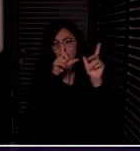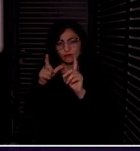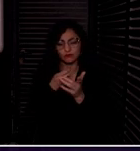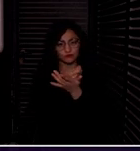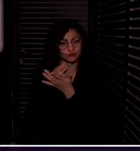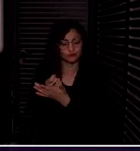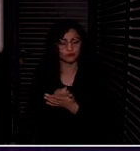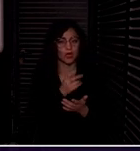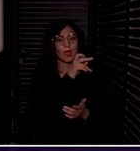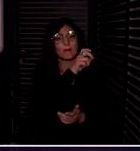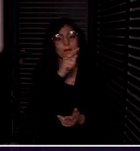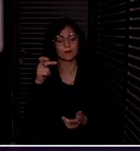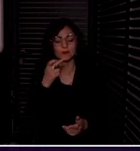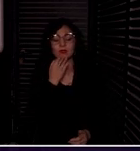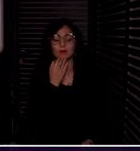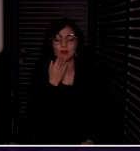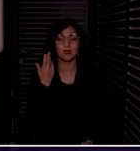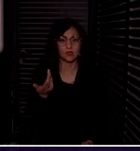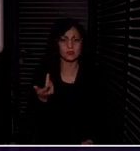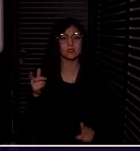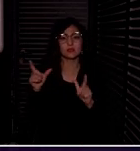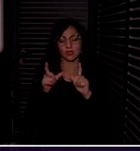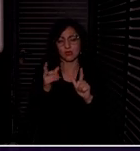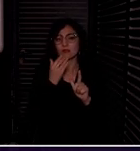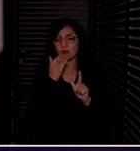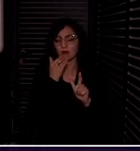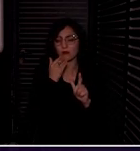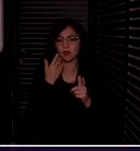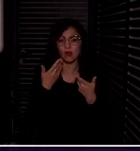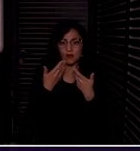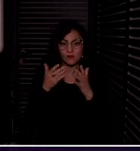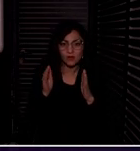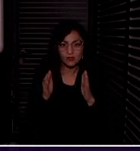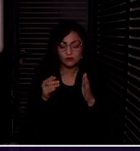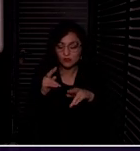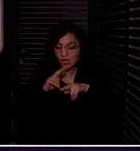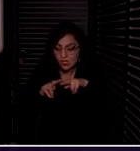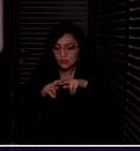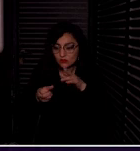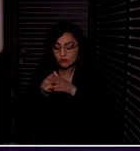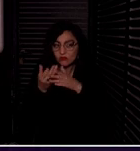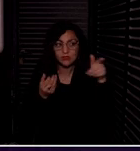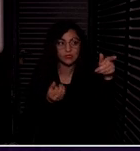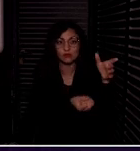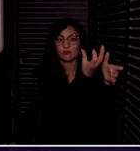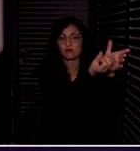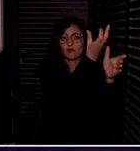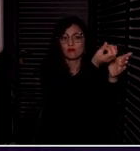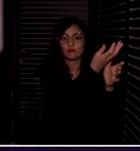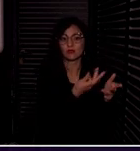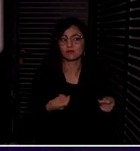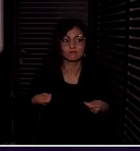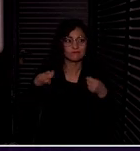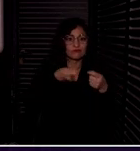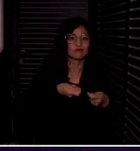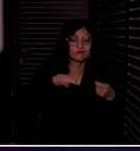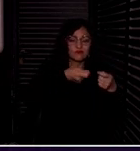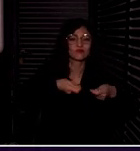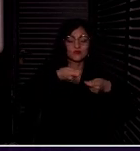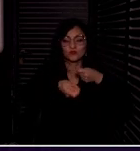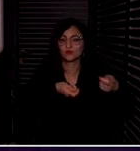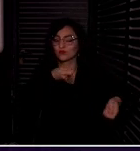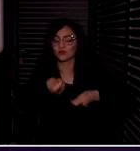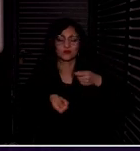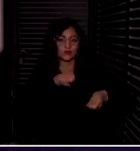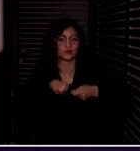estaba adoptando la televisión de alta definición y que ya les están diciendo que viene lo siguiente y que vamos al 8K y vamos a invertir. Bueno, eso implica